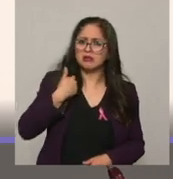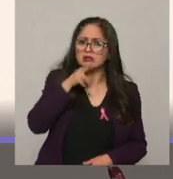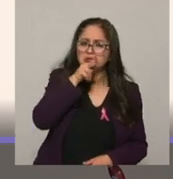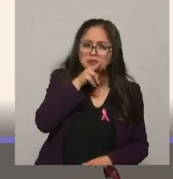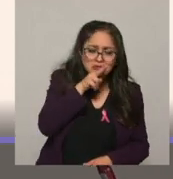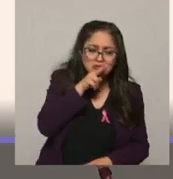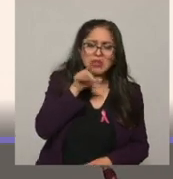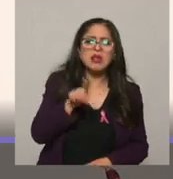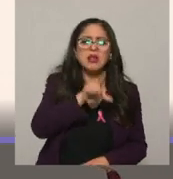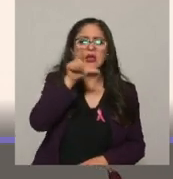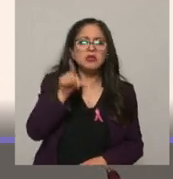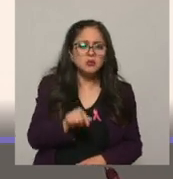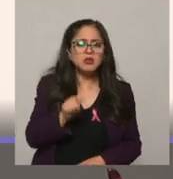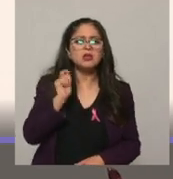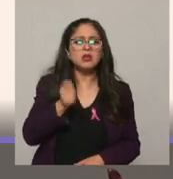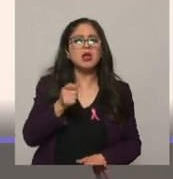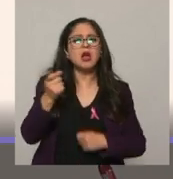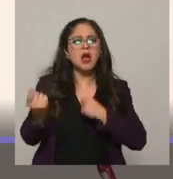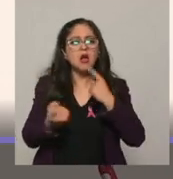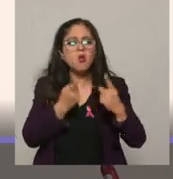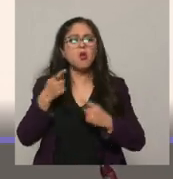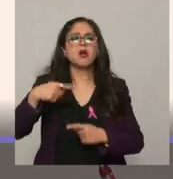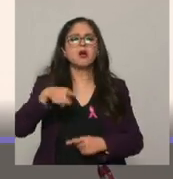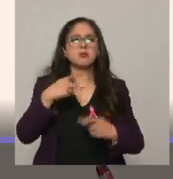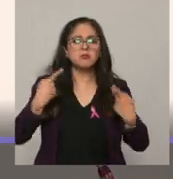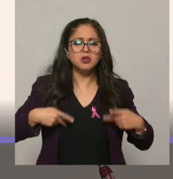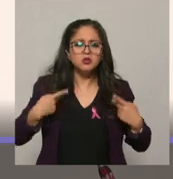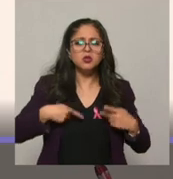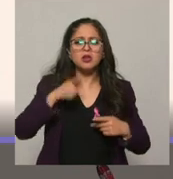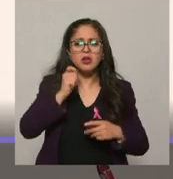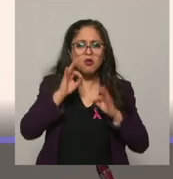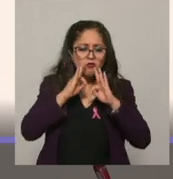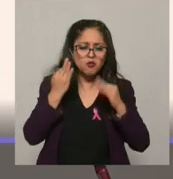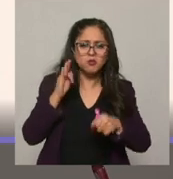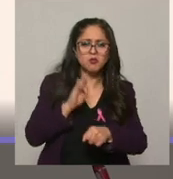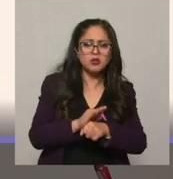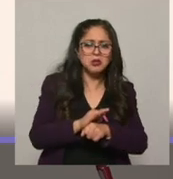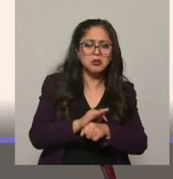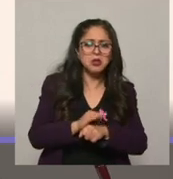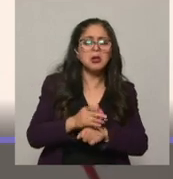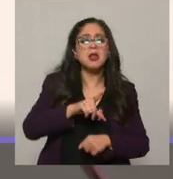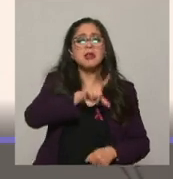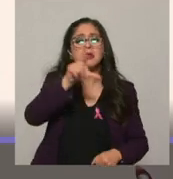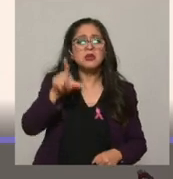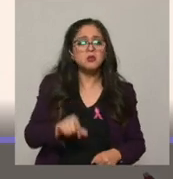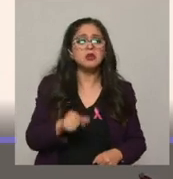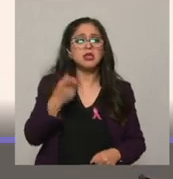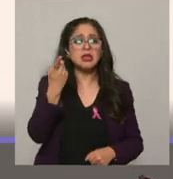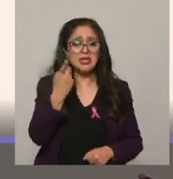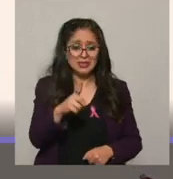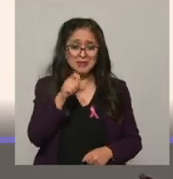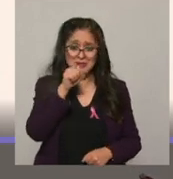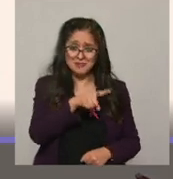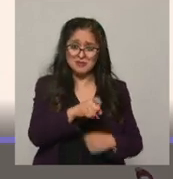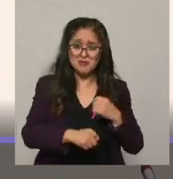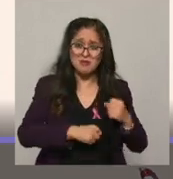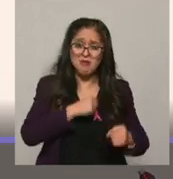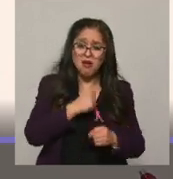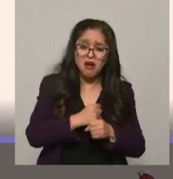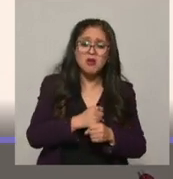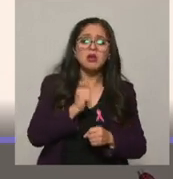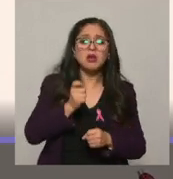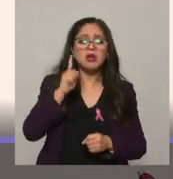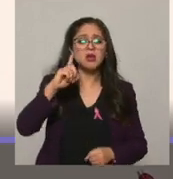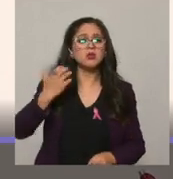cuando empezaron a activar, bueno, algunas medidas. Pero no fue suficiente. En diciembre de ese mismo año, en el